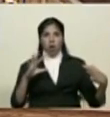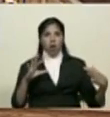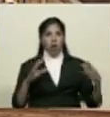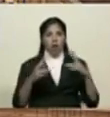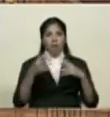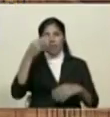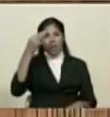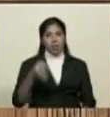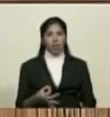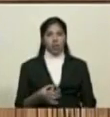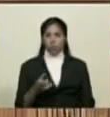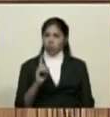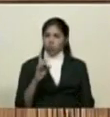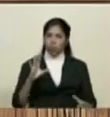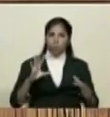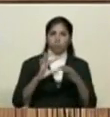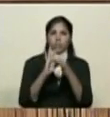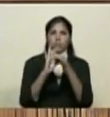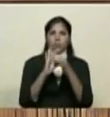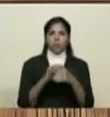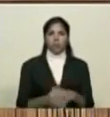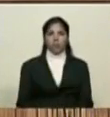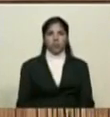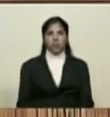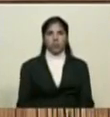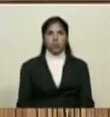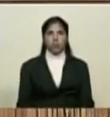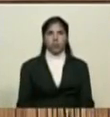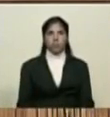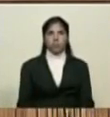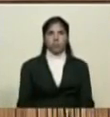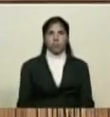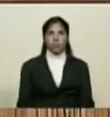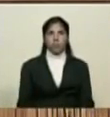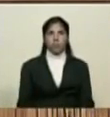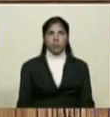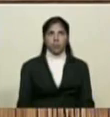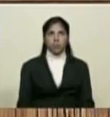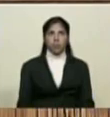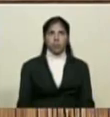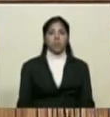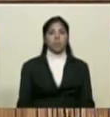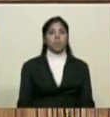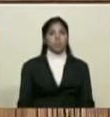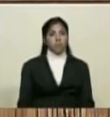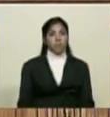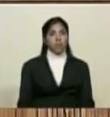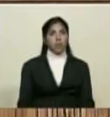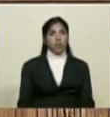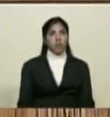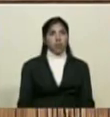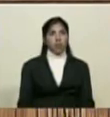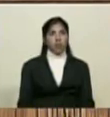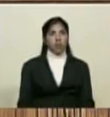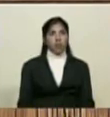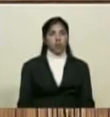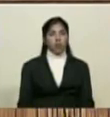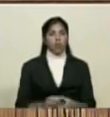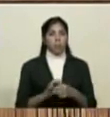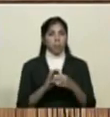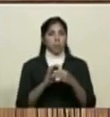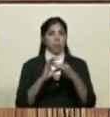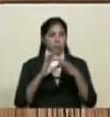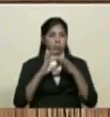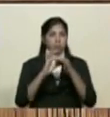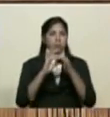de justicia. Esta frase es clave, rescatando el principio de buena fe procesal. De eso sabe